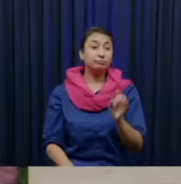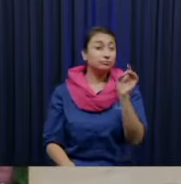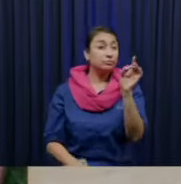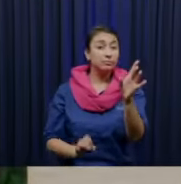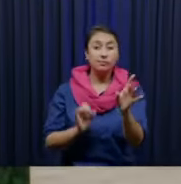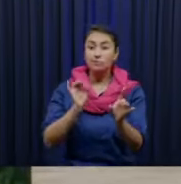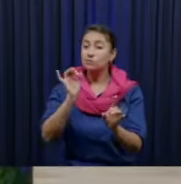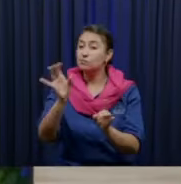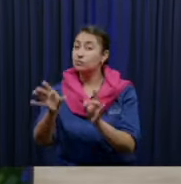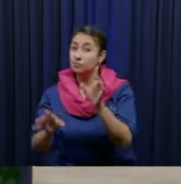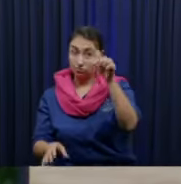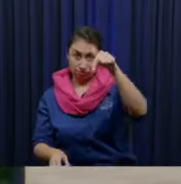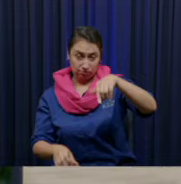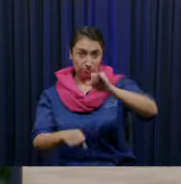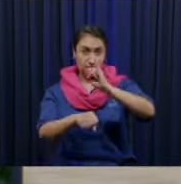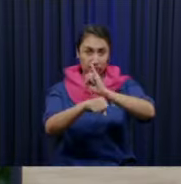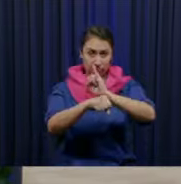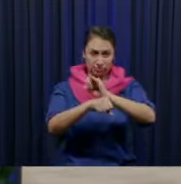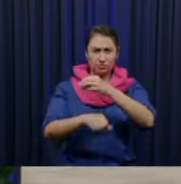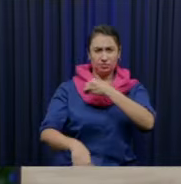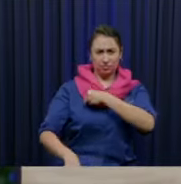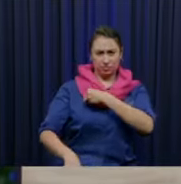quiere entregar su vida a Jesús esta tarde?